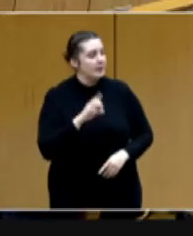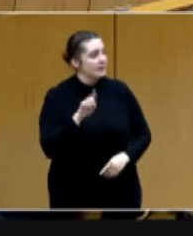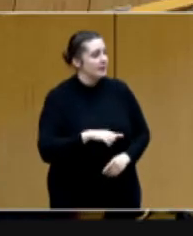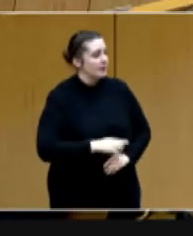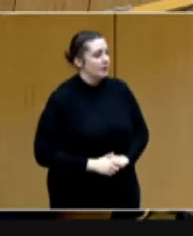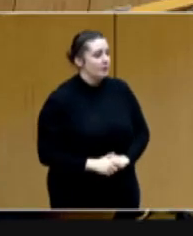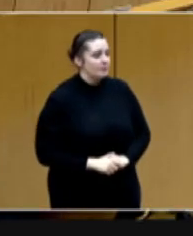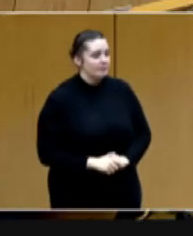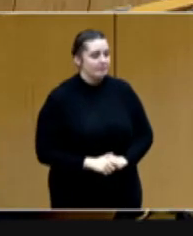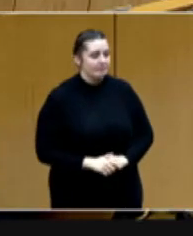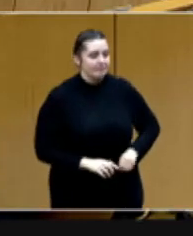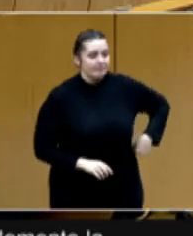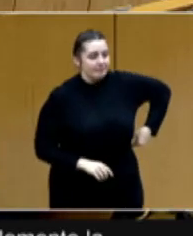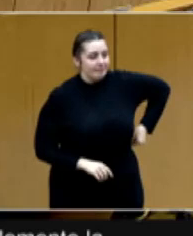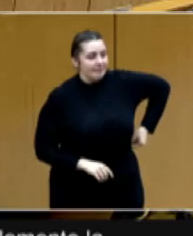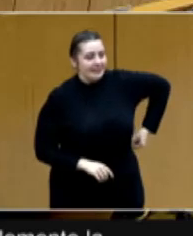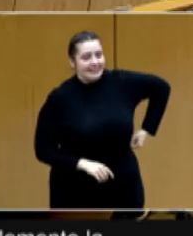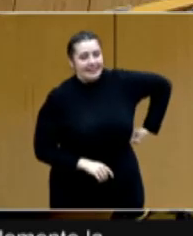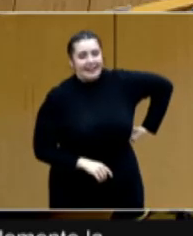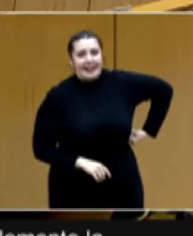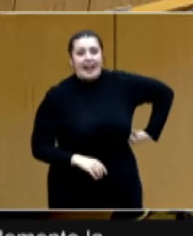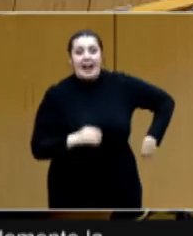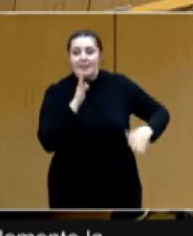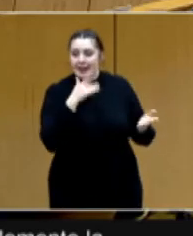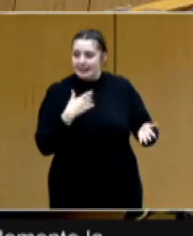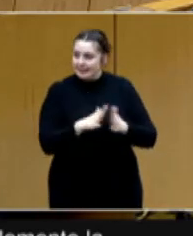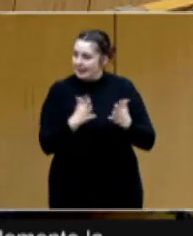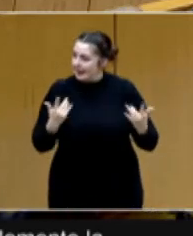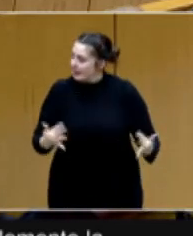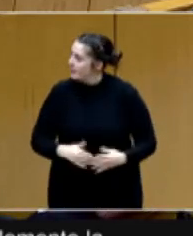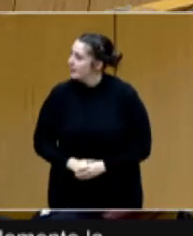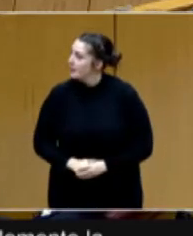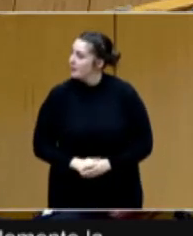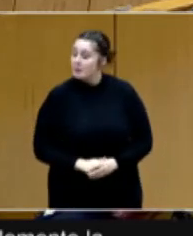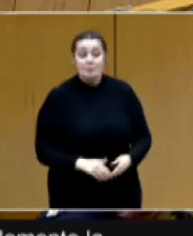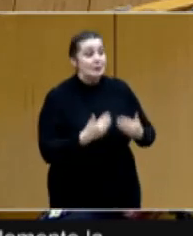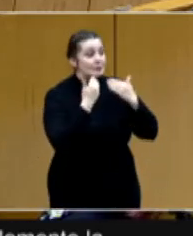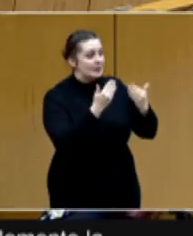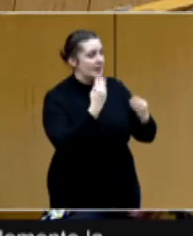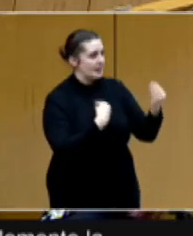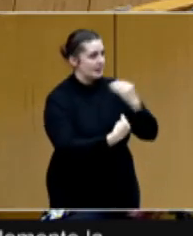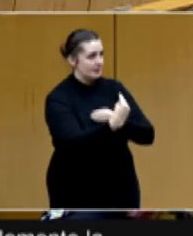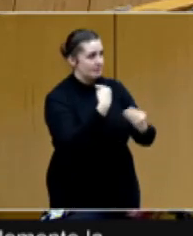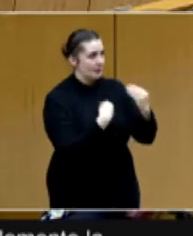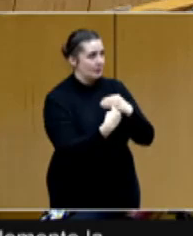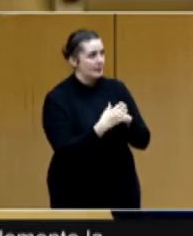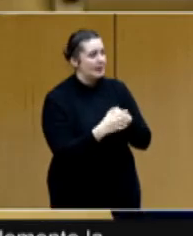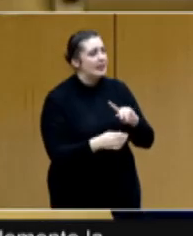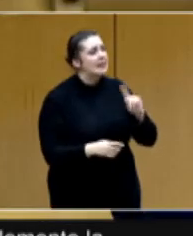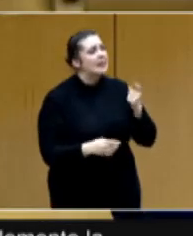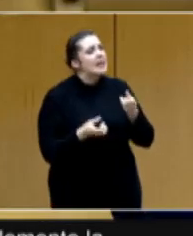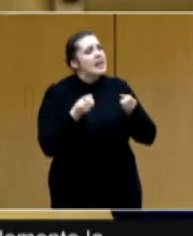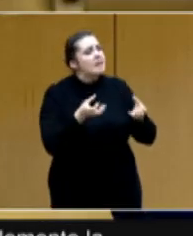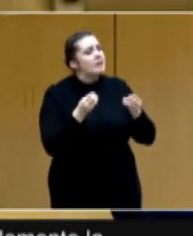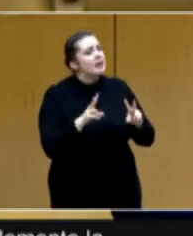palabras a los que tienen que contestar venga Bueno pues muchas gracias por las preguntas en cuanto a la información sobre el derecho